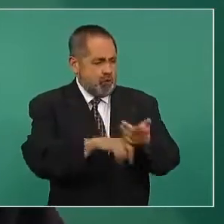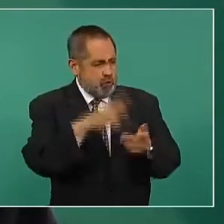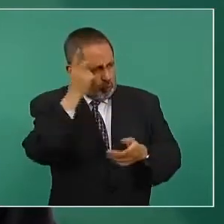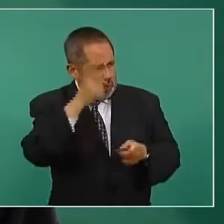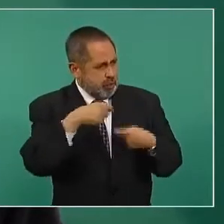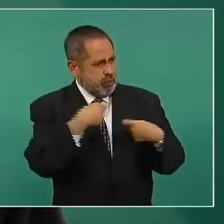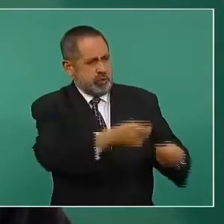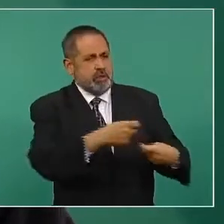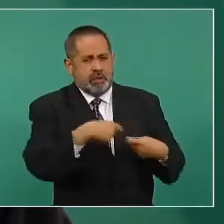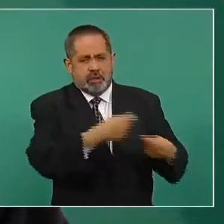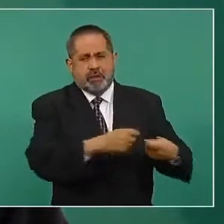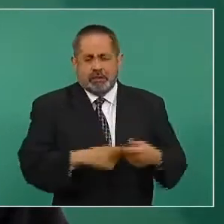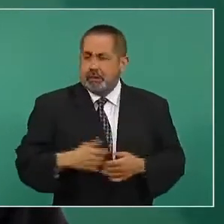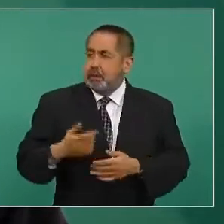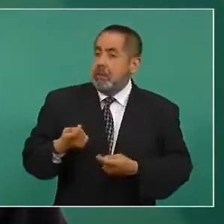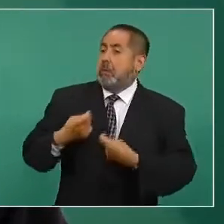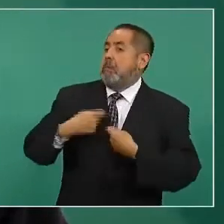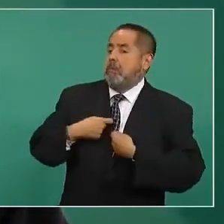a quienes